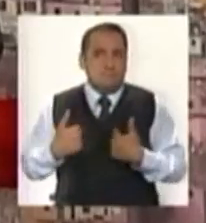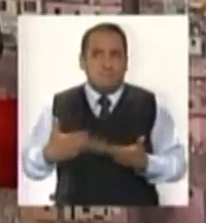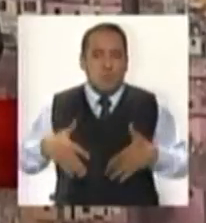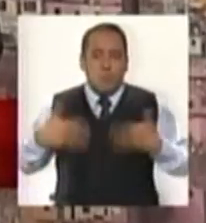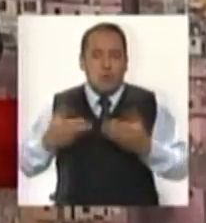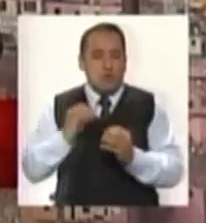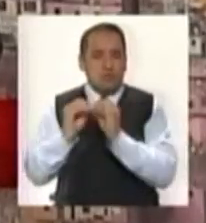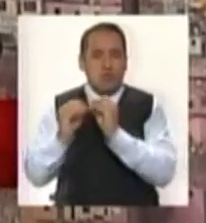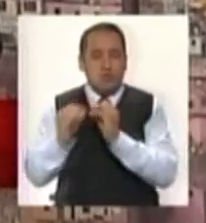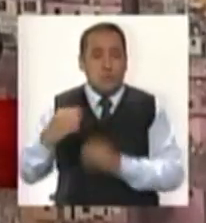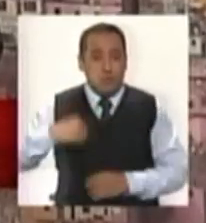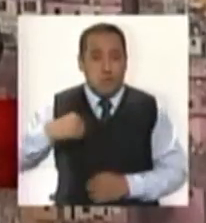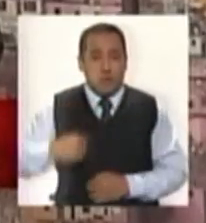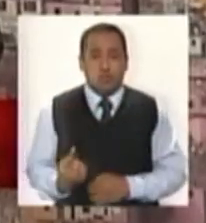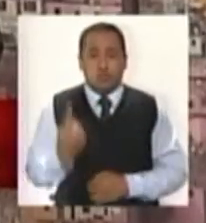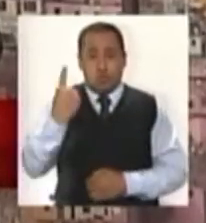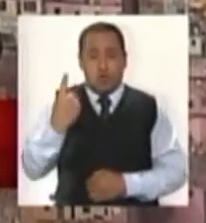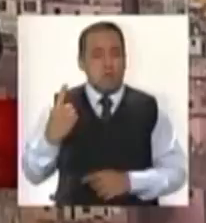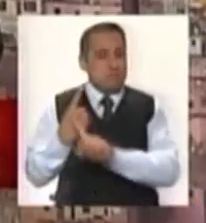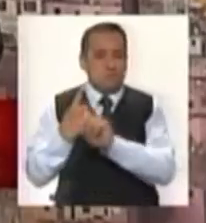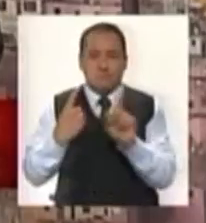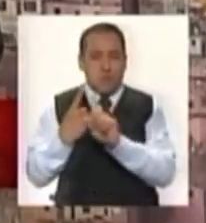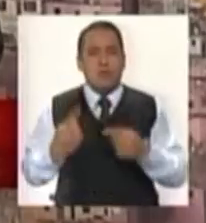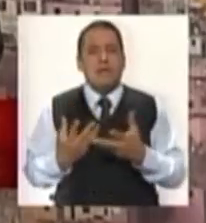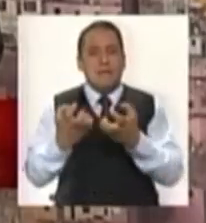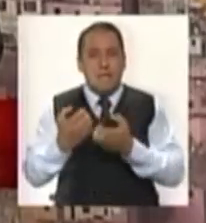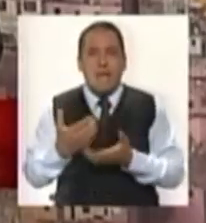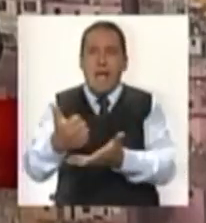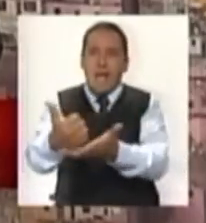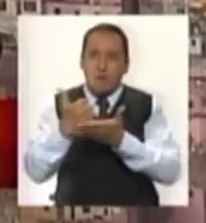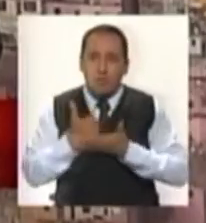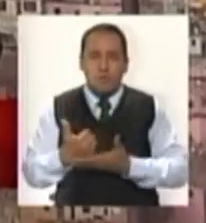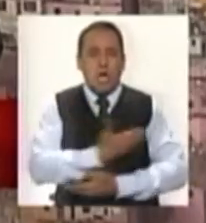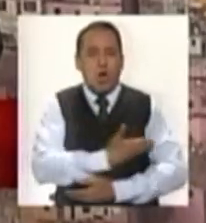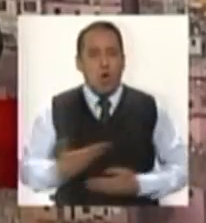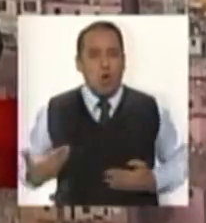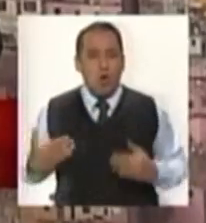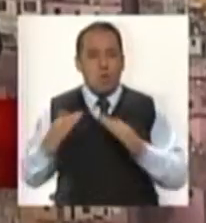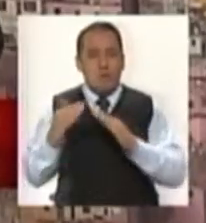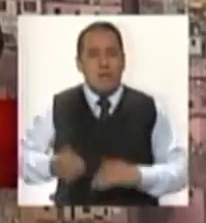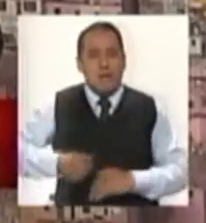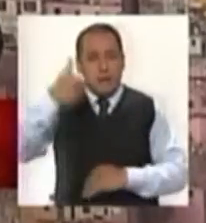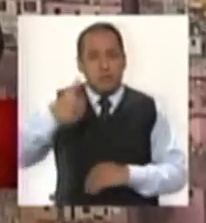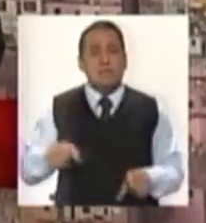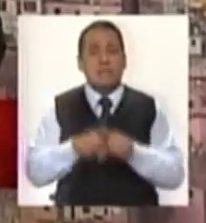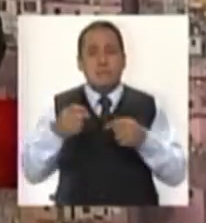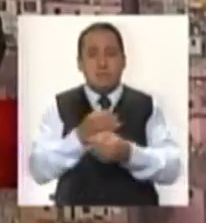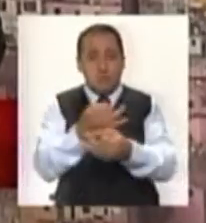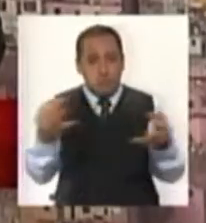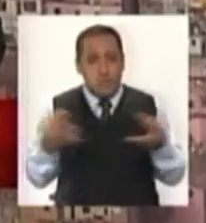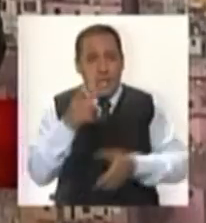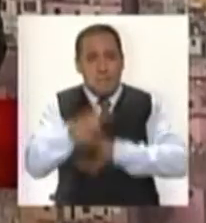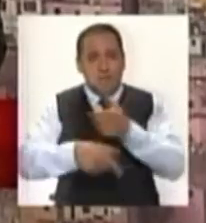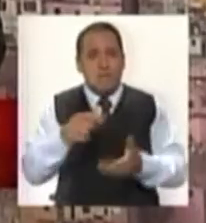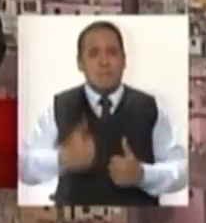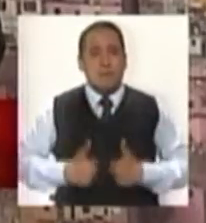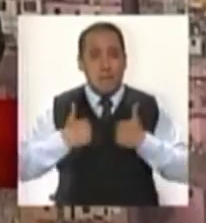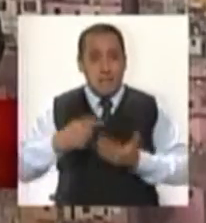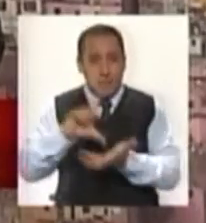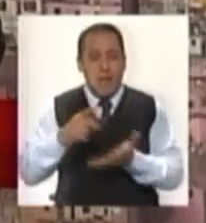la municipalidad sola. Requiere del concurso del gobierno nacional y de los distritos. También de todos ustedes, vecinos y